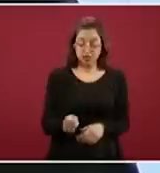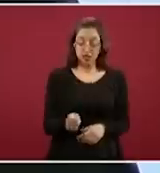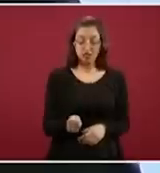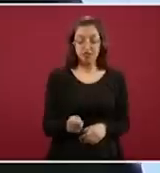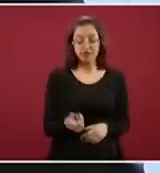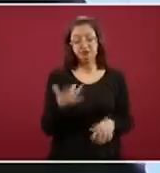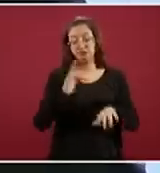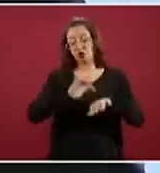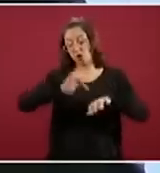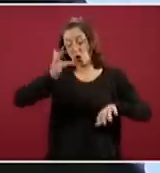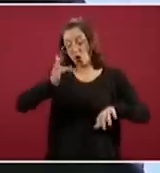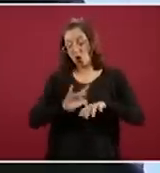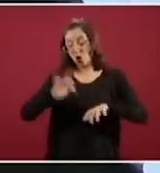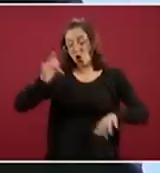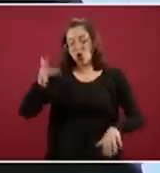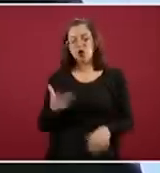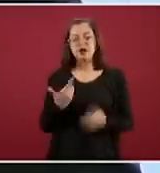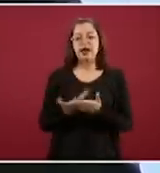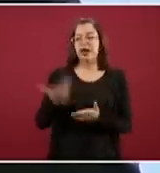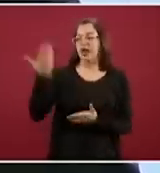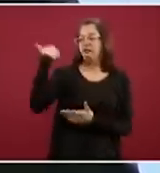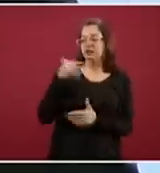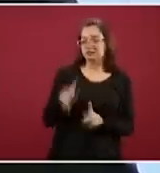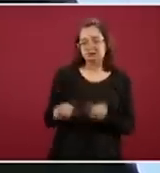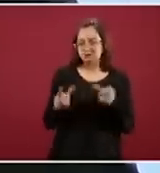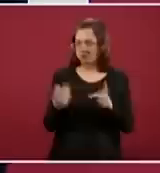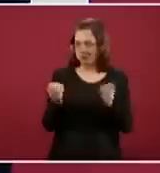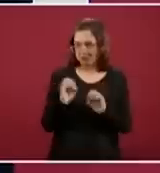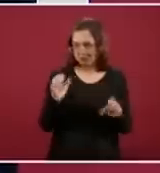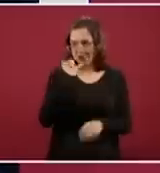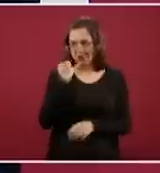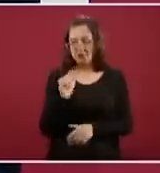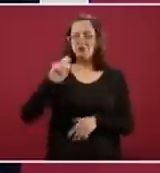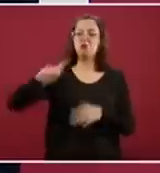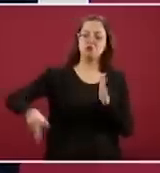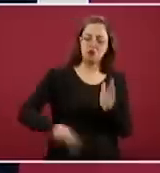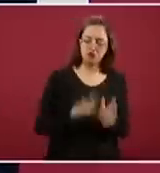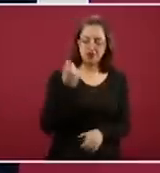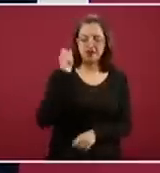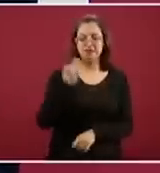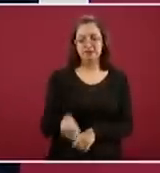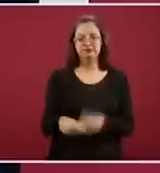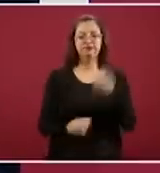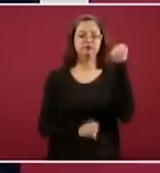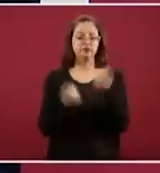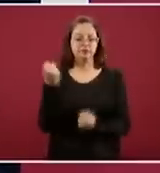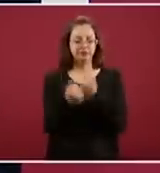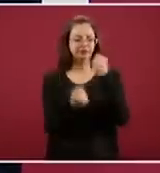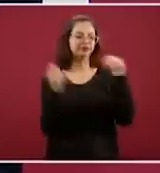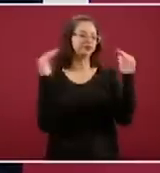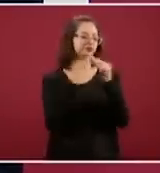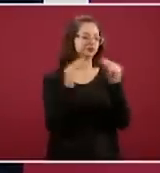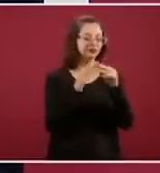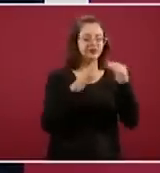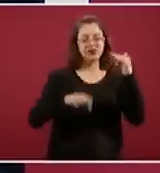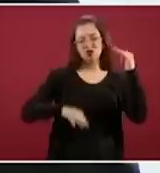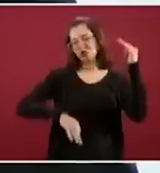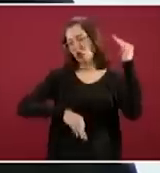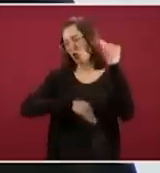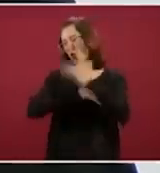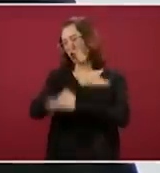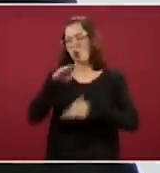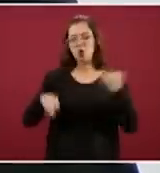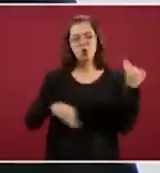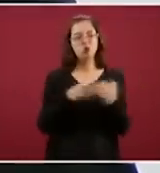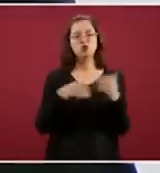las joyas que no se vendieron en la subasta anterior, los vehículos, las residencias, todo lo que